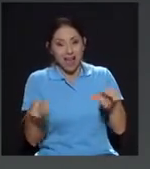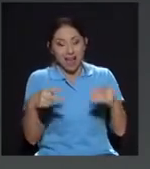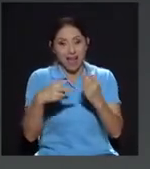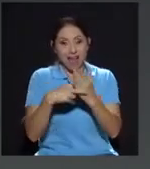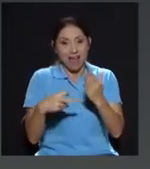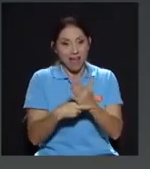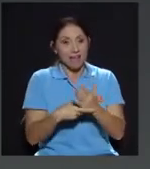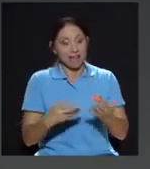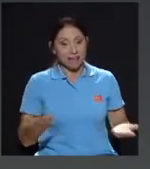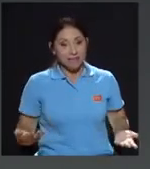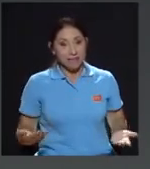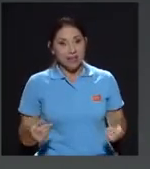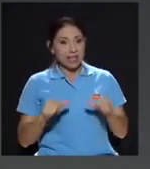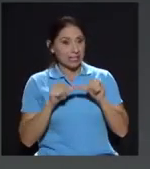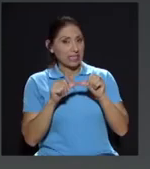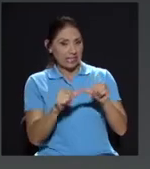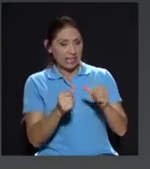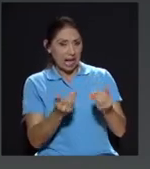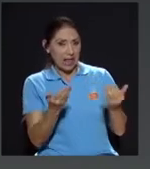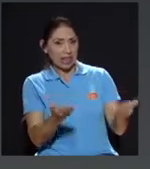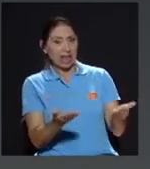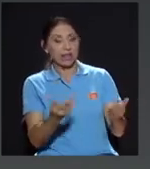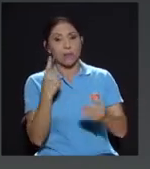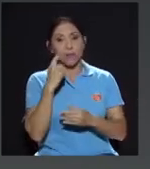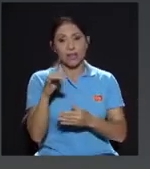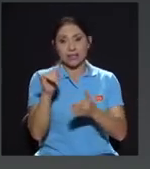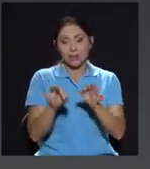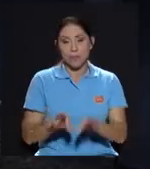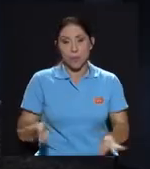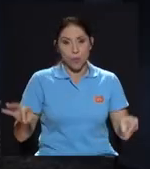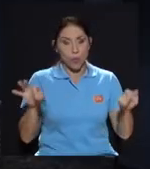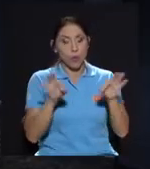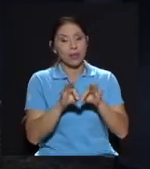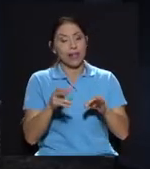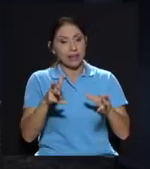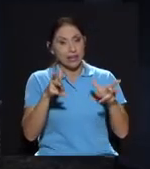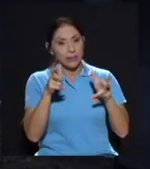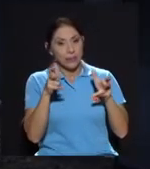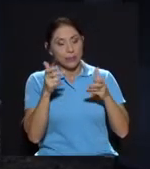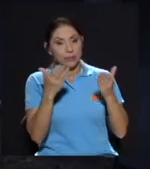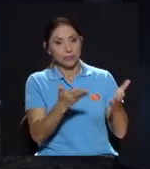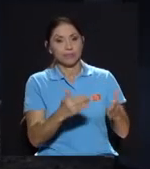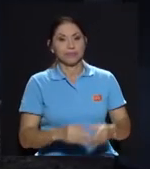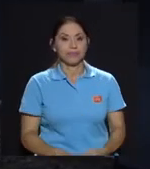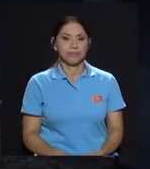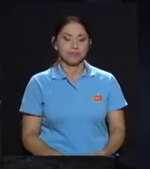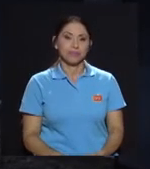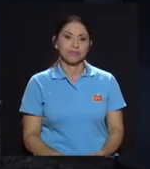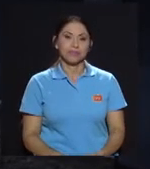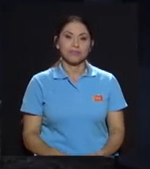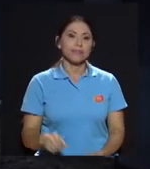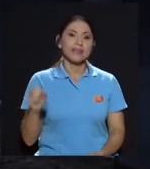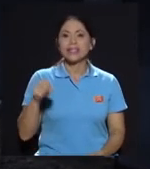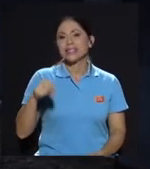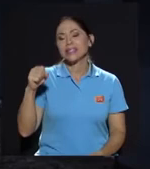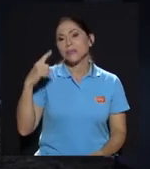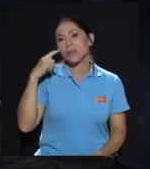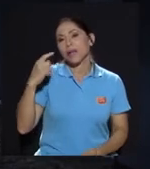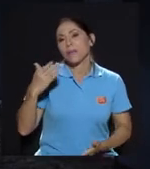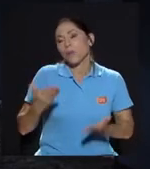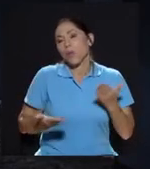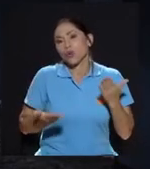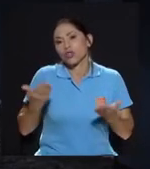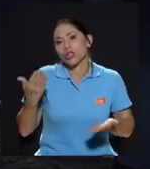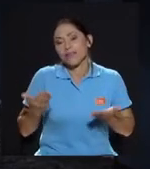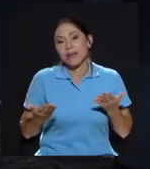importante que las amigas y amigos sigan lo que usted está diciendo sí porque esto posiblemente las denuncias de